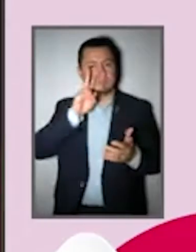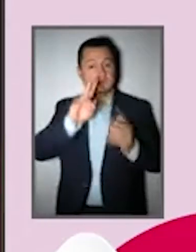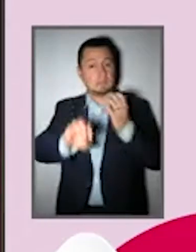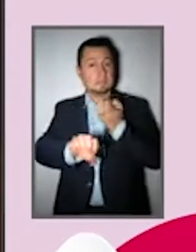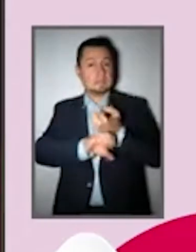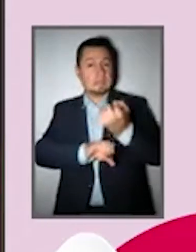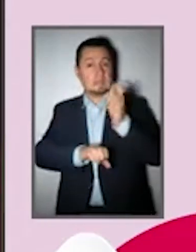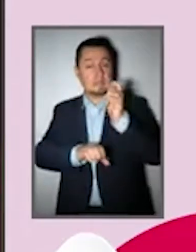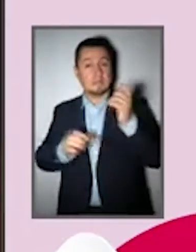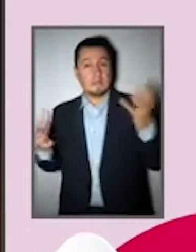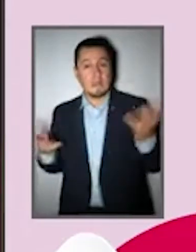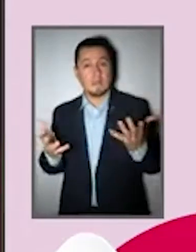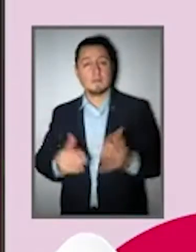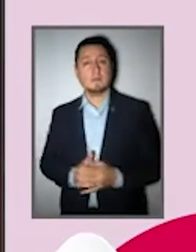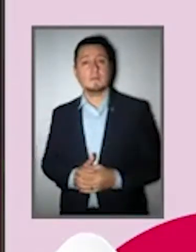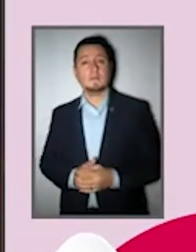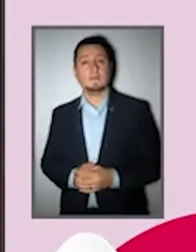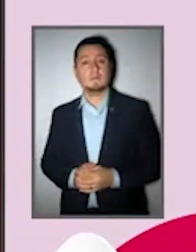el Teatro Degollado,